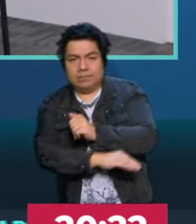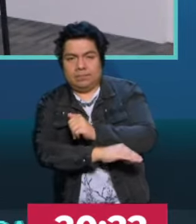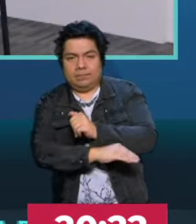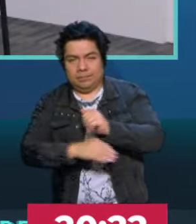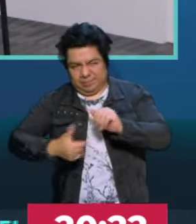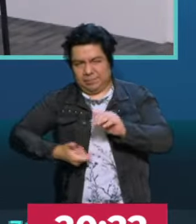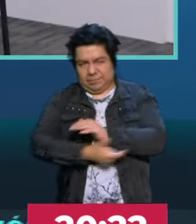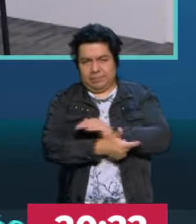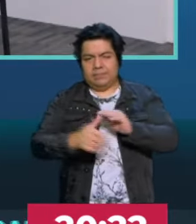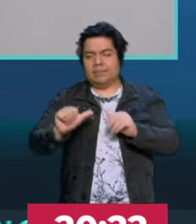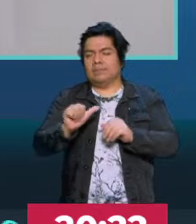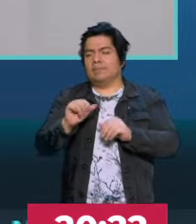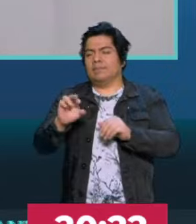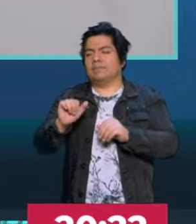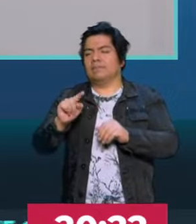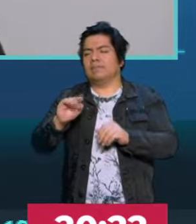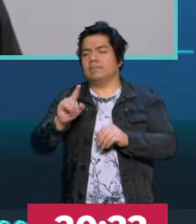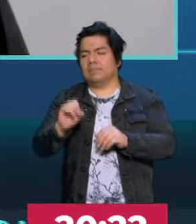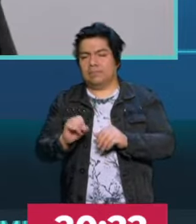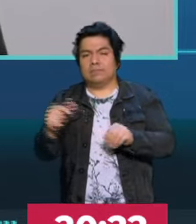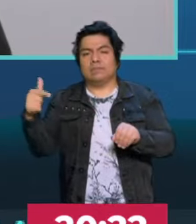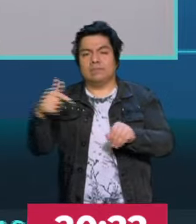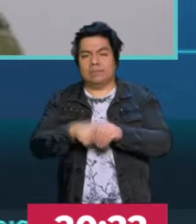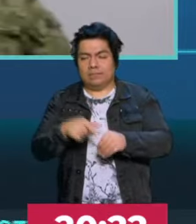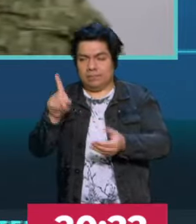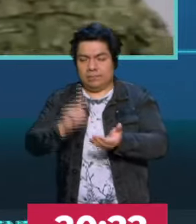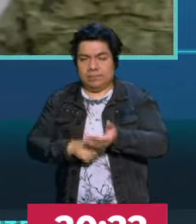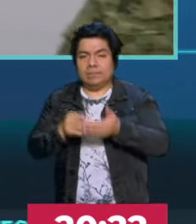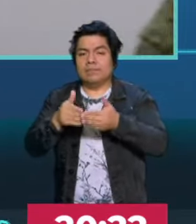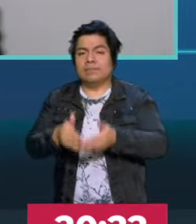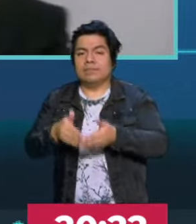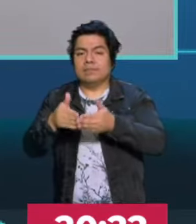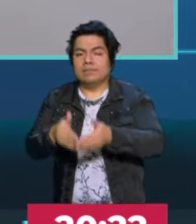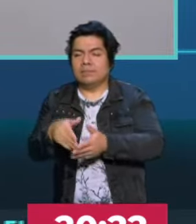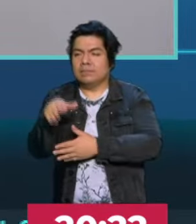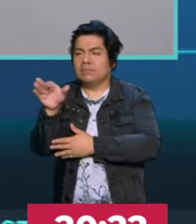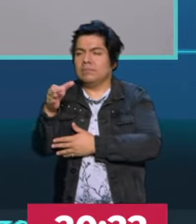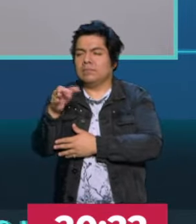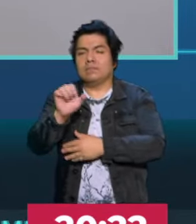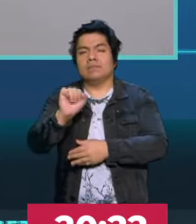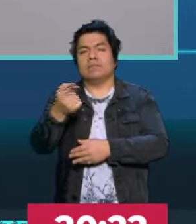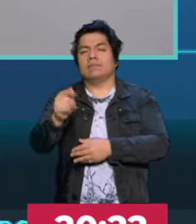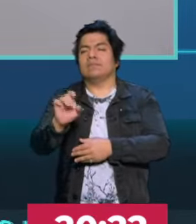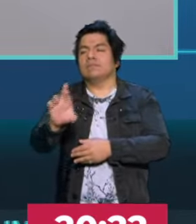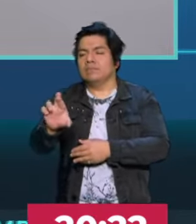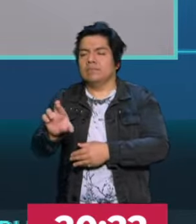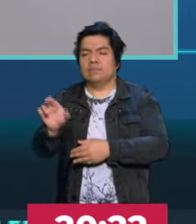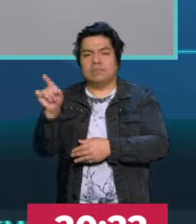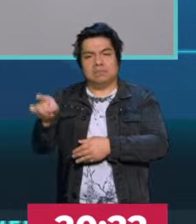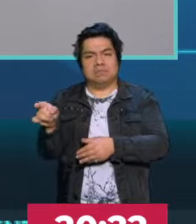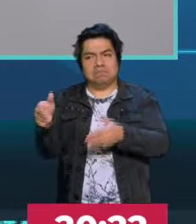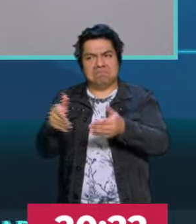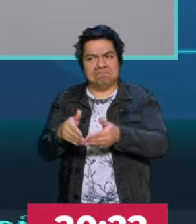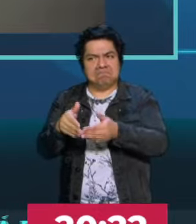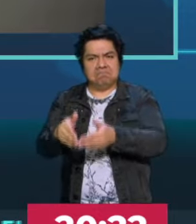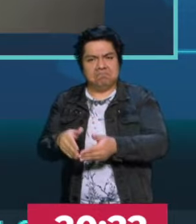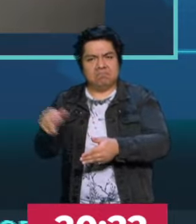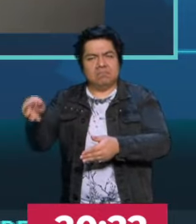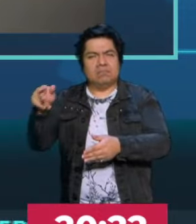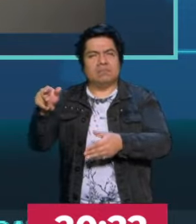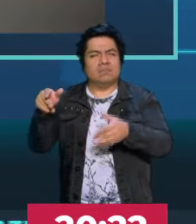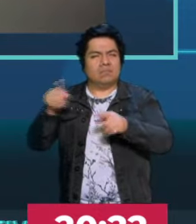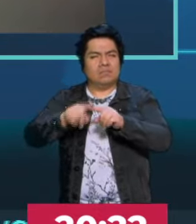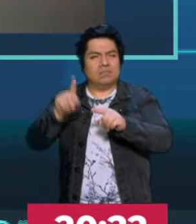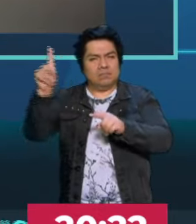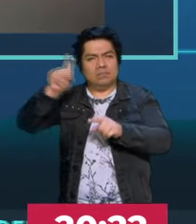es hidrocarburo que venía en un barco con bandera de Singapur y que se embarcó en puertos